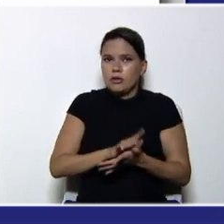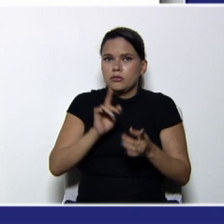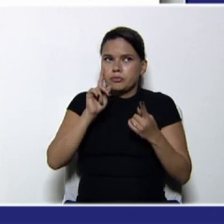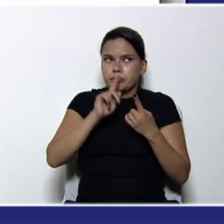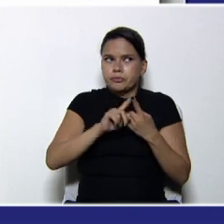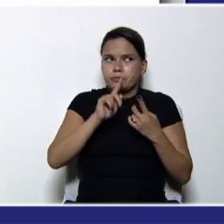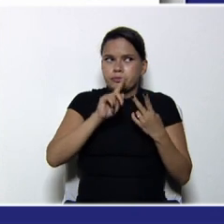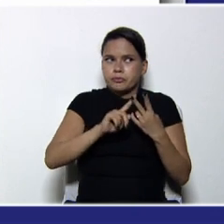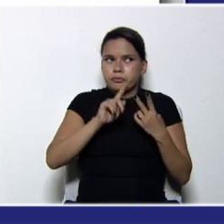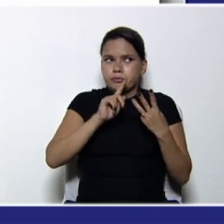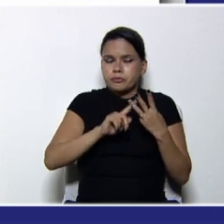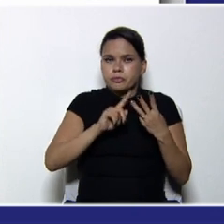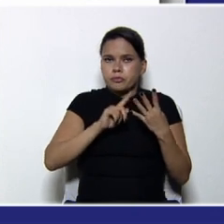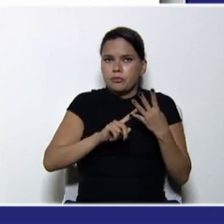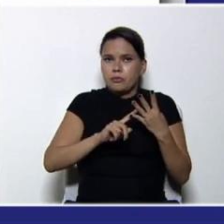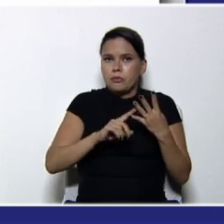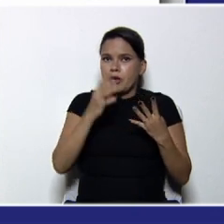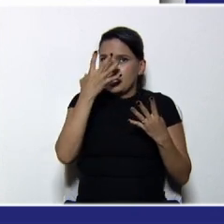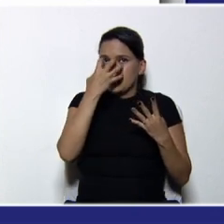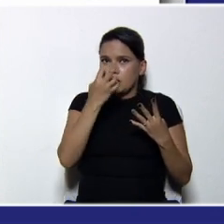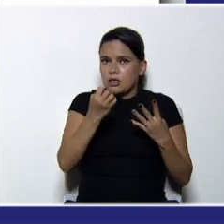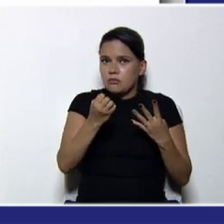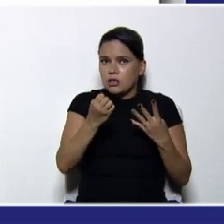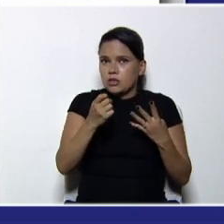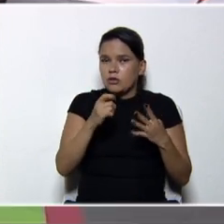este material pueda llegar a nuestros jóvenes.